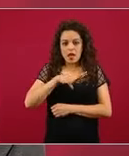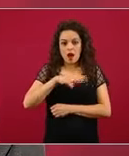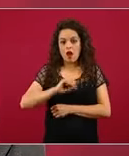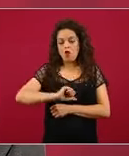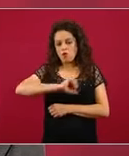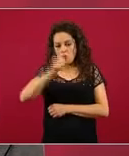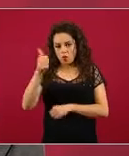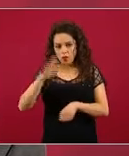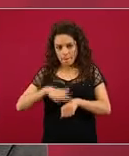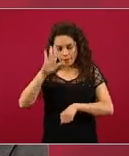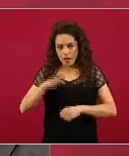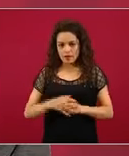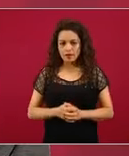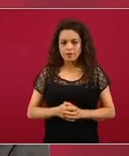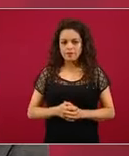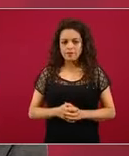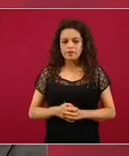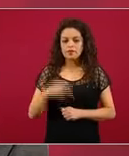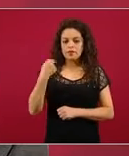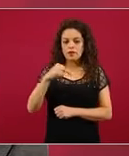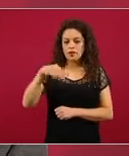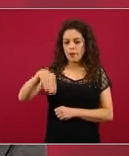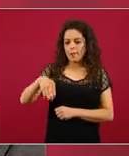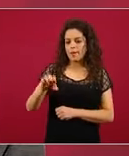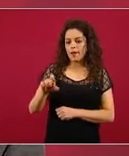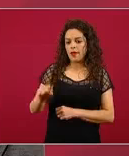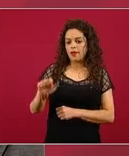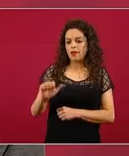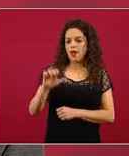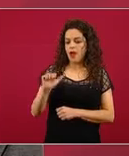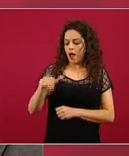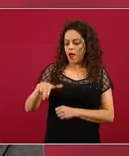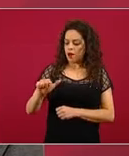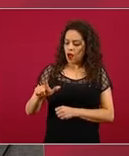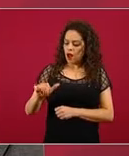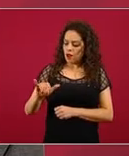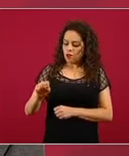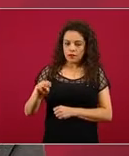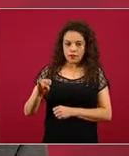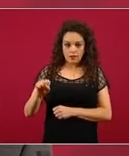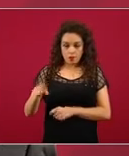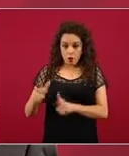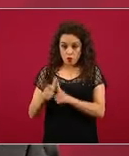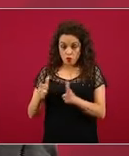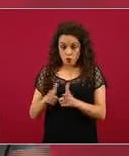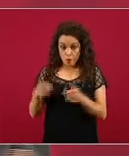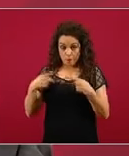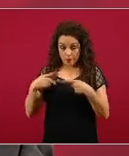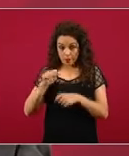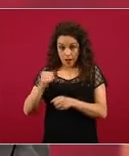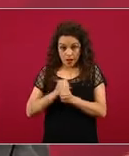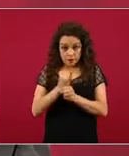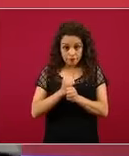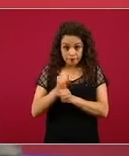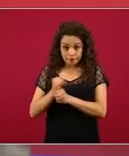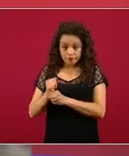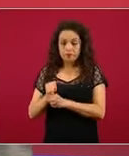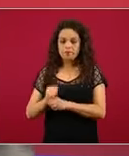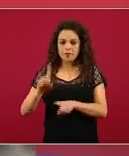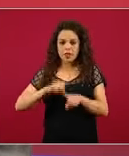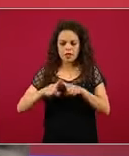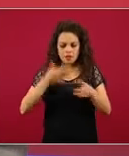Pulso Saludable, que se llaman meta-análisis, en donde los grupos de investigación integran la información de